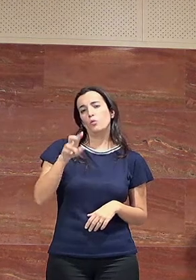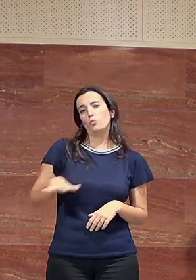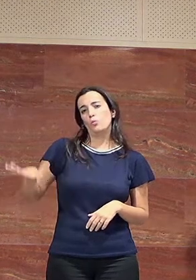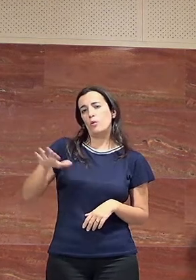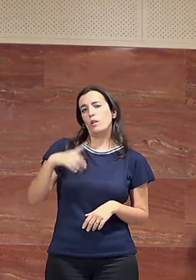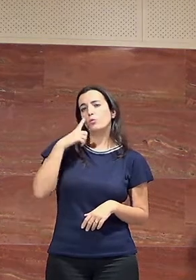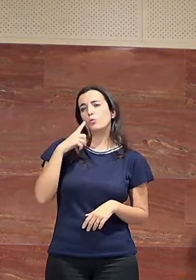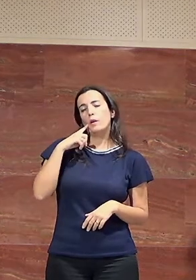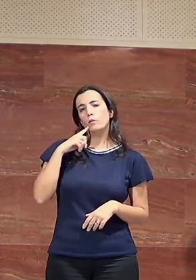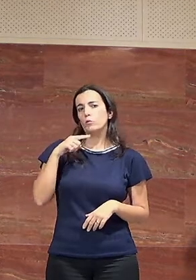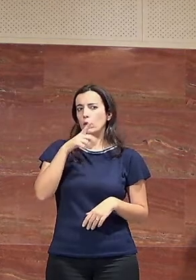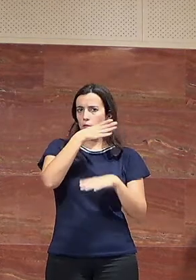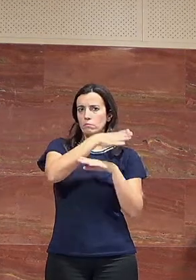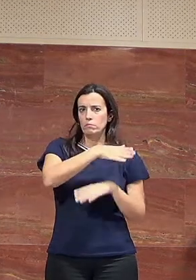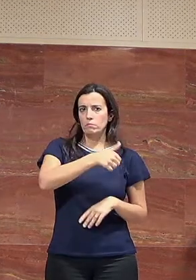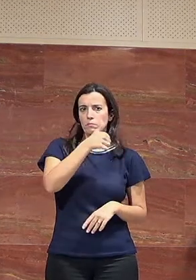estamos acostumbrados, ¿no?